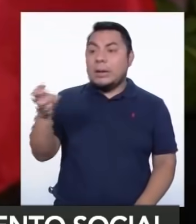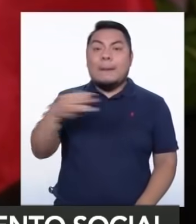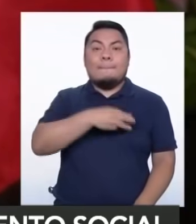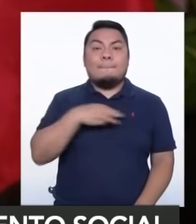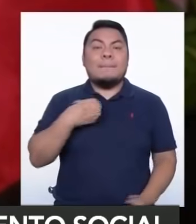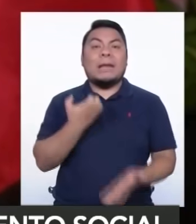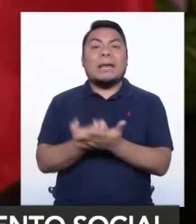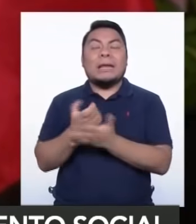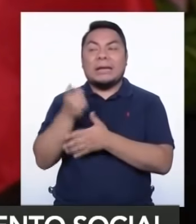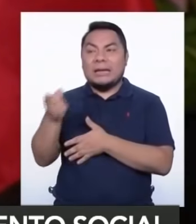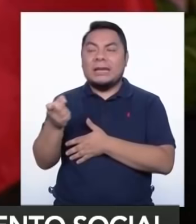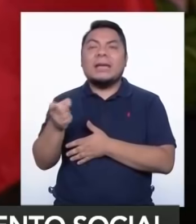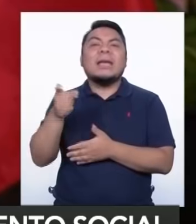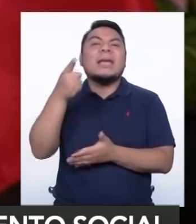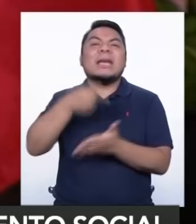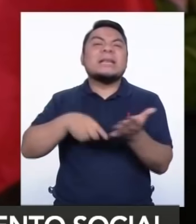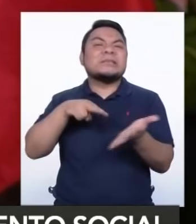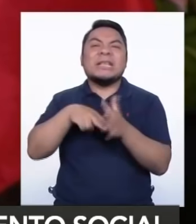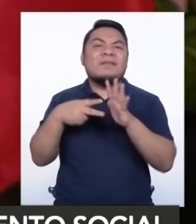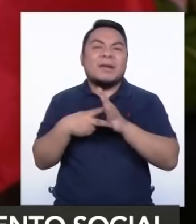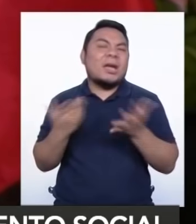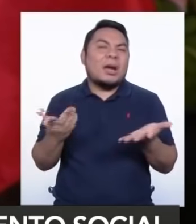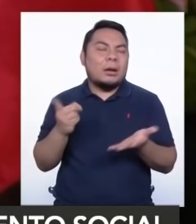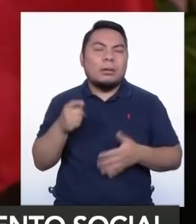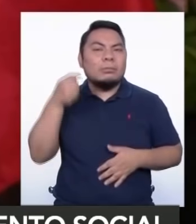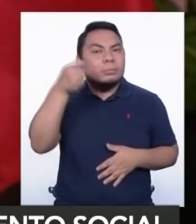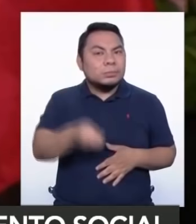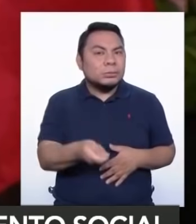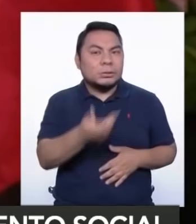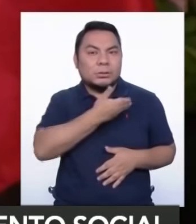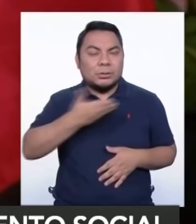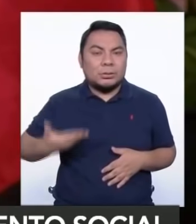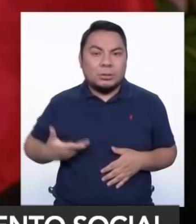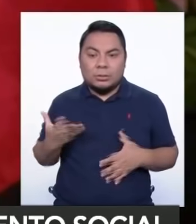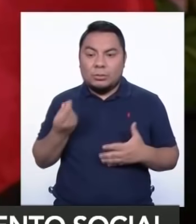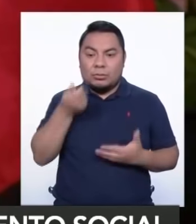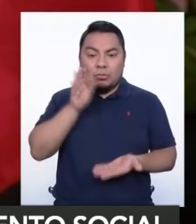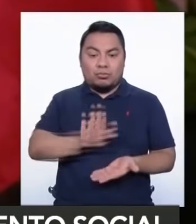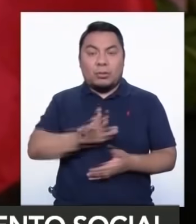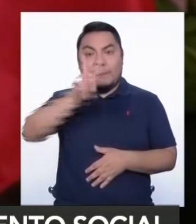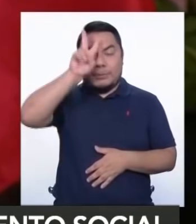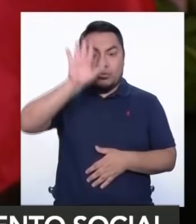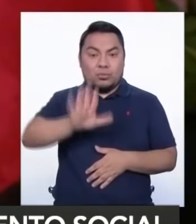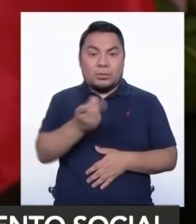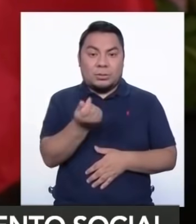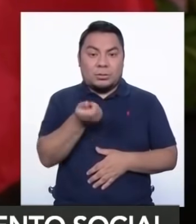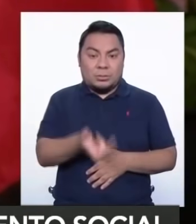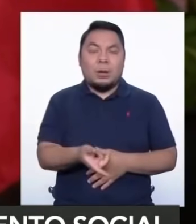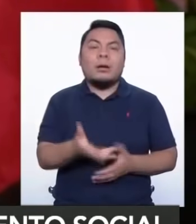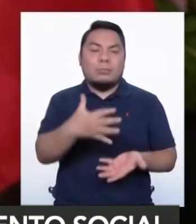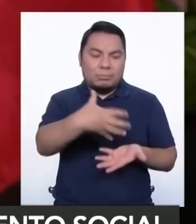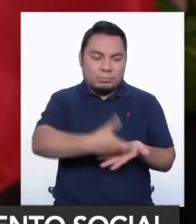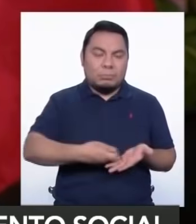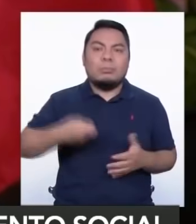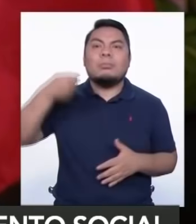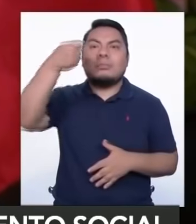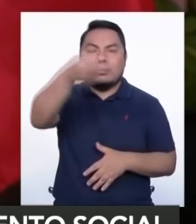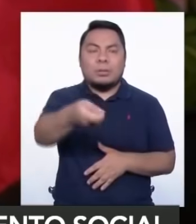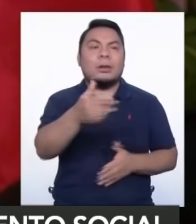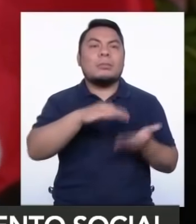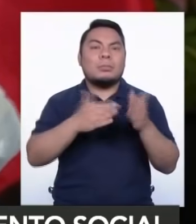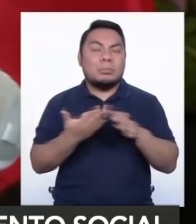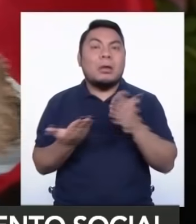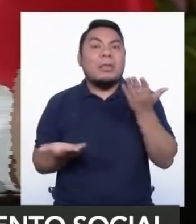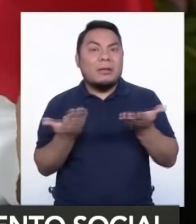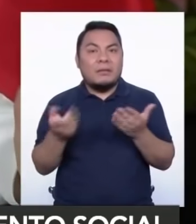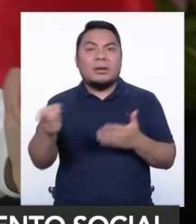esto qué significa en costo para el gobierno, para las arcas del Estado, para atender a esta población que puede